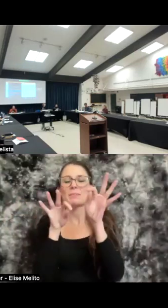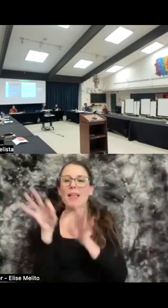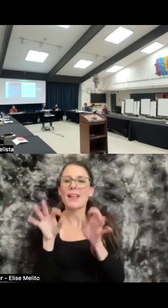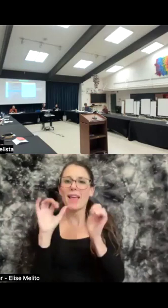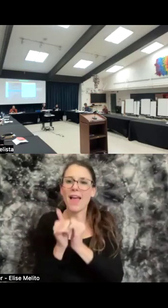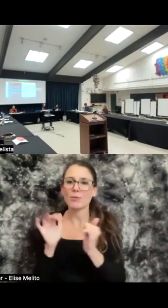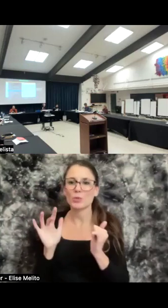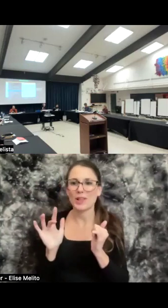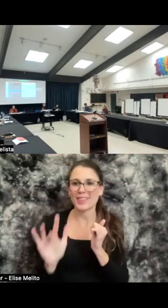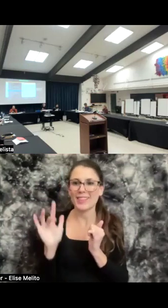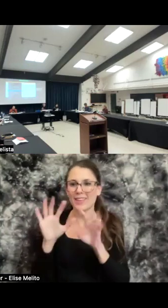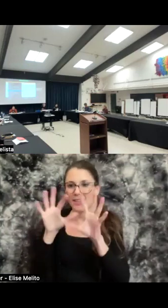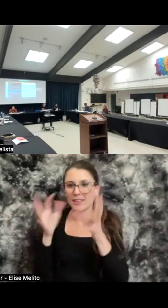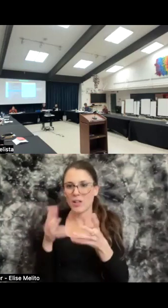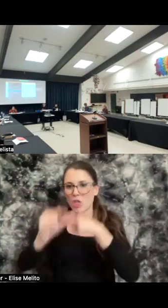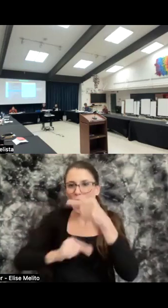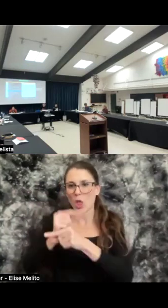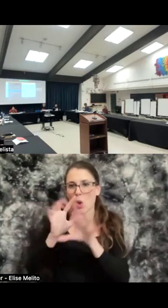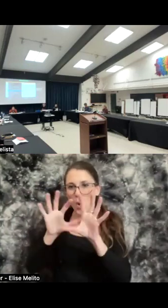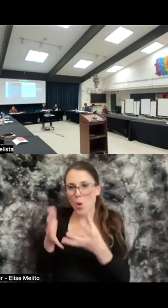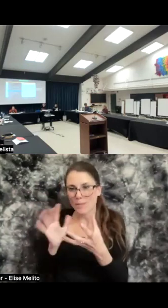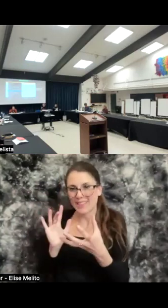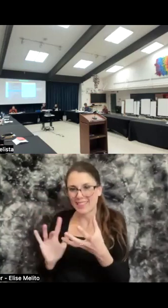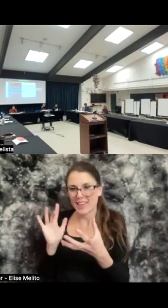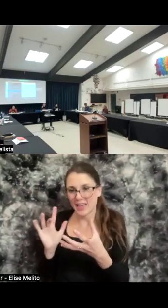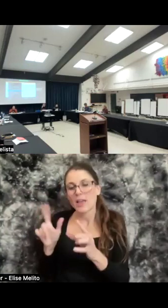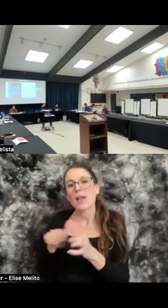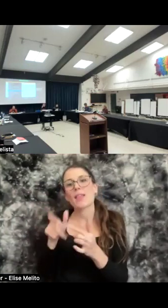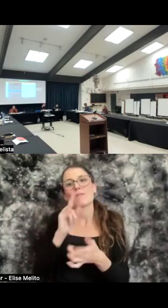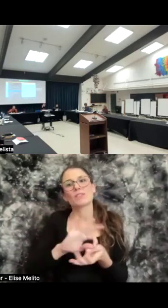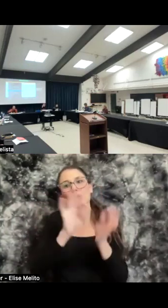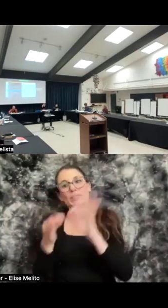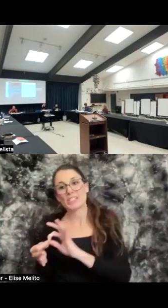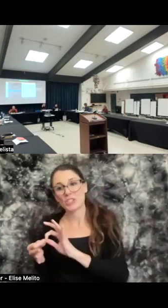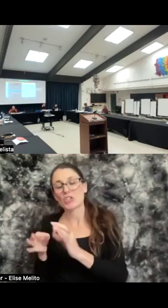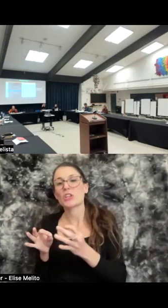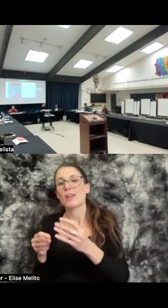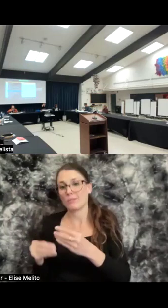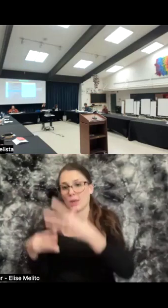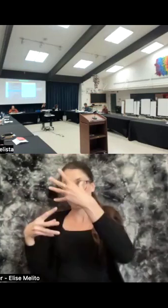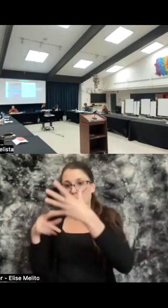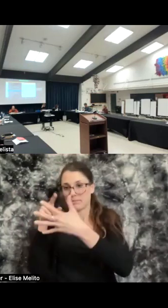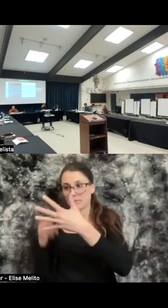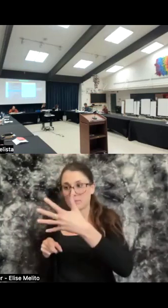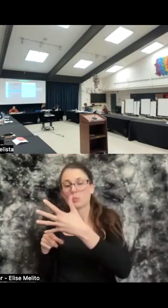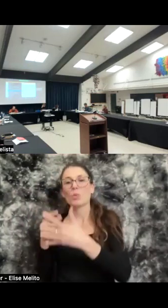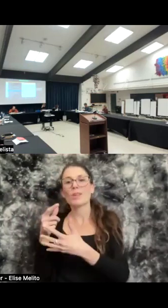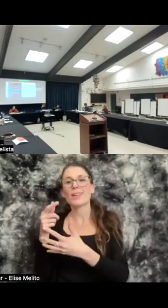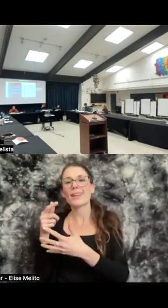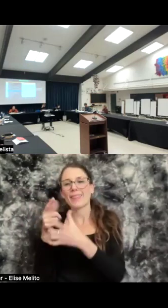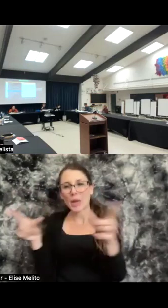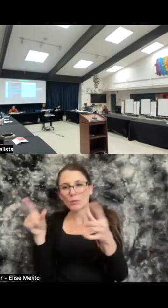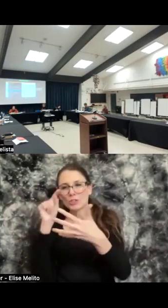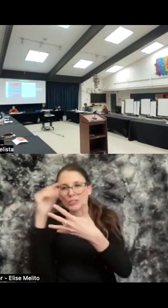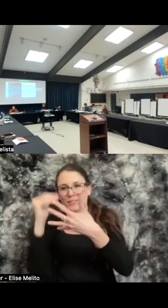computadora haga clic en el icono de globo terráqueo que dice Interpretación y seleccione Español. Si solo desea escuchar al